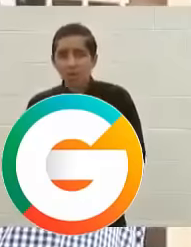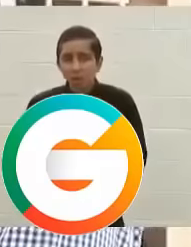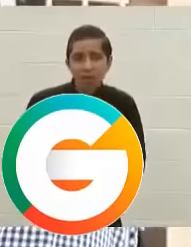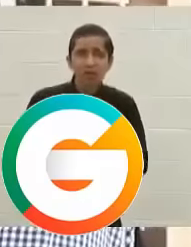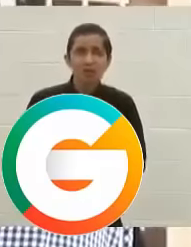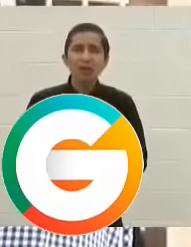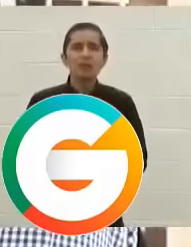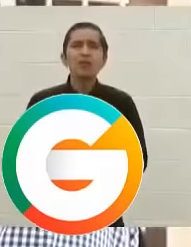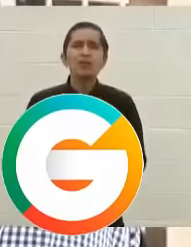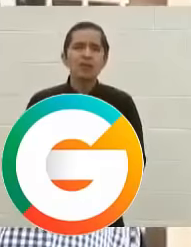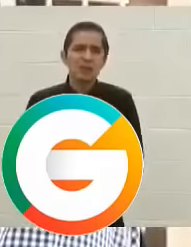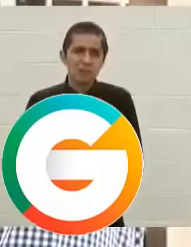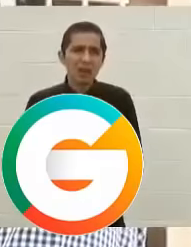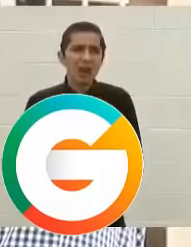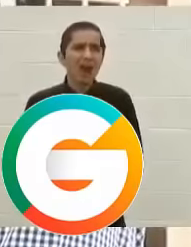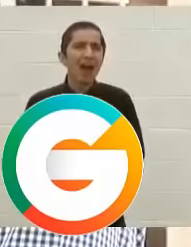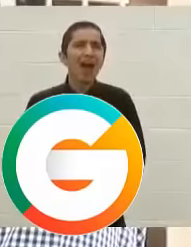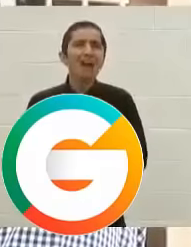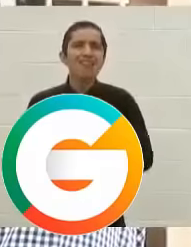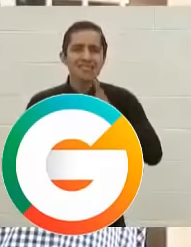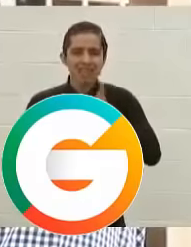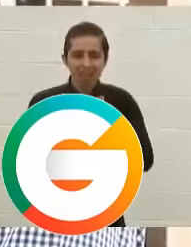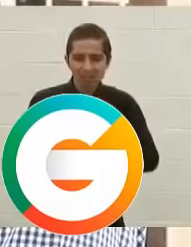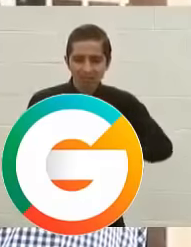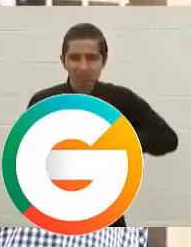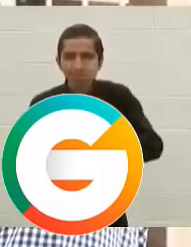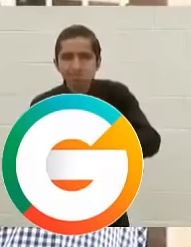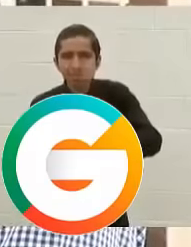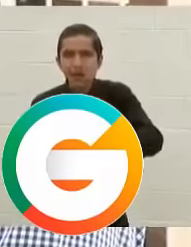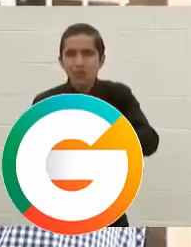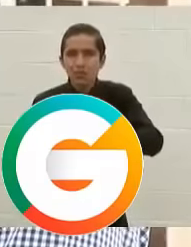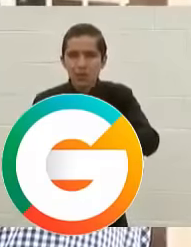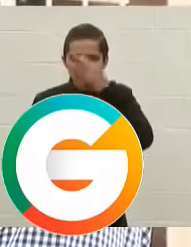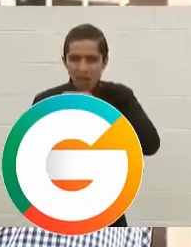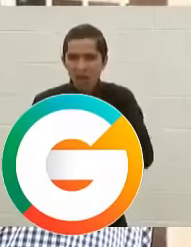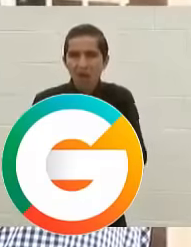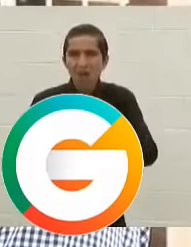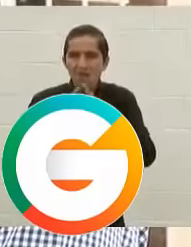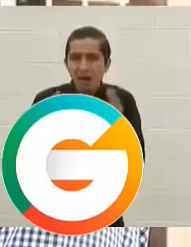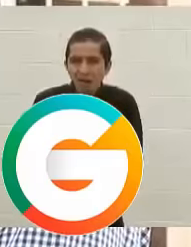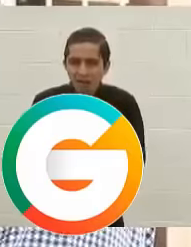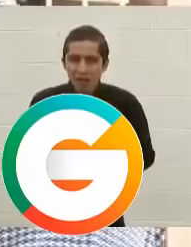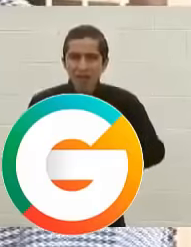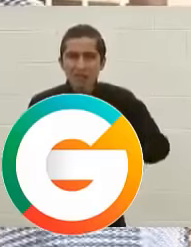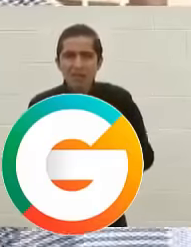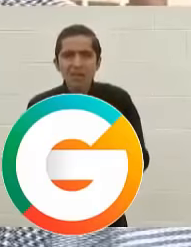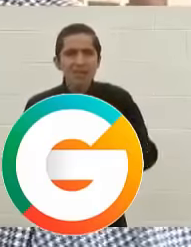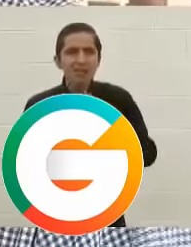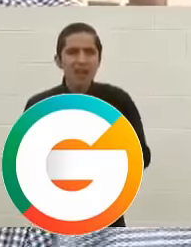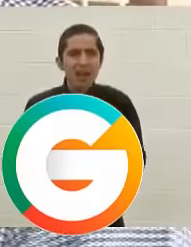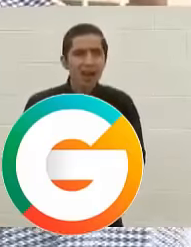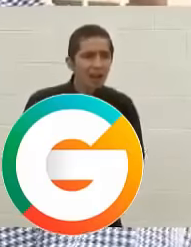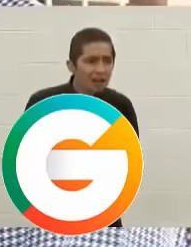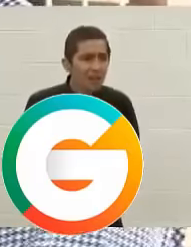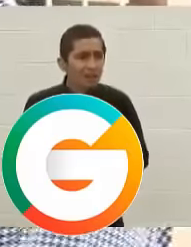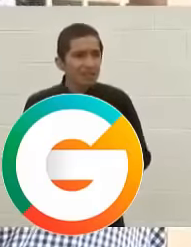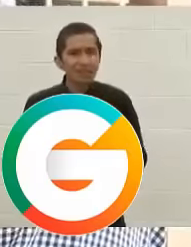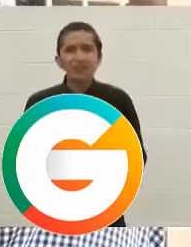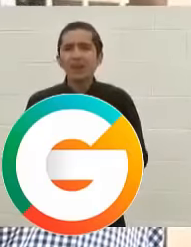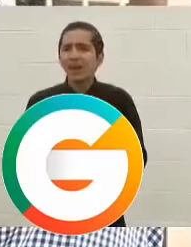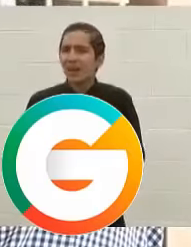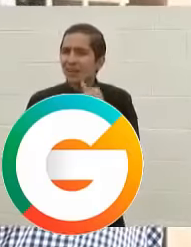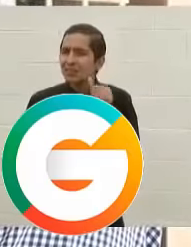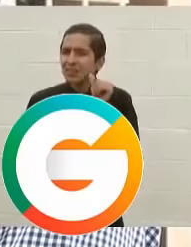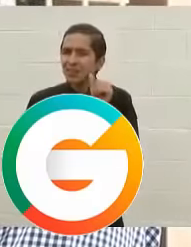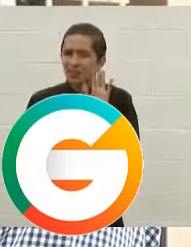puede concluir de que sí ya llegaron a la Ciudad de México estos cárteles? Es más, ¿nos podría usted dar un mapa como lo que sucedió ayer